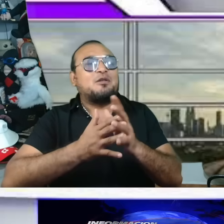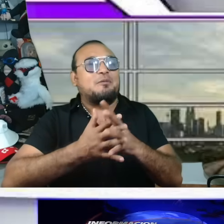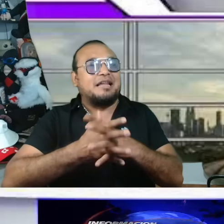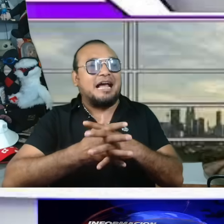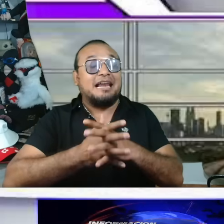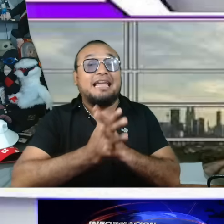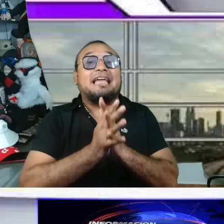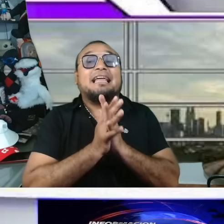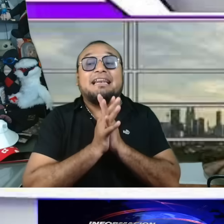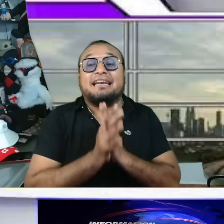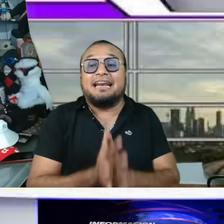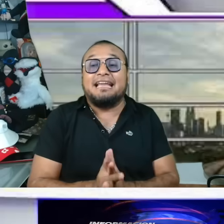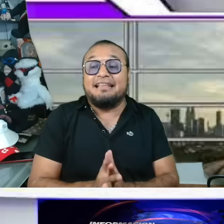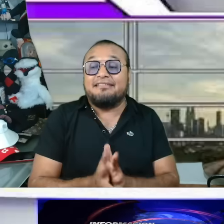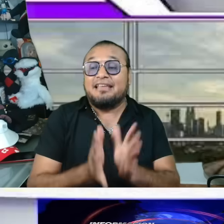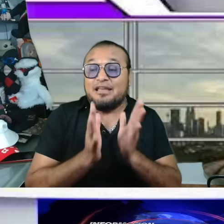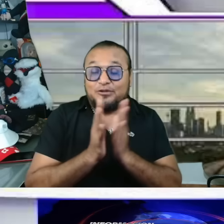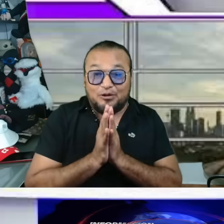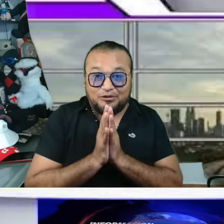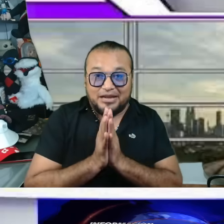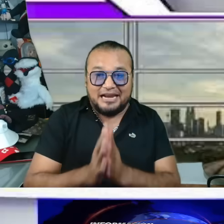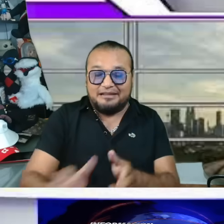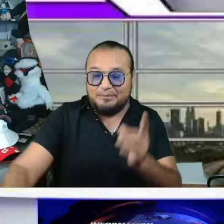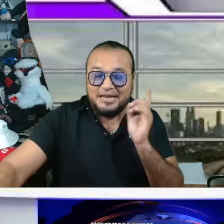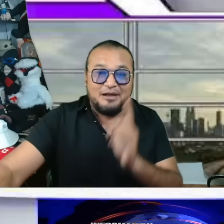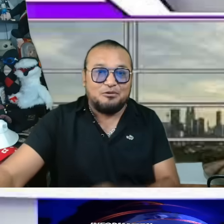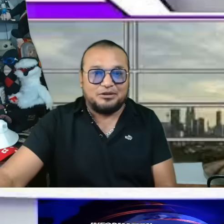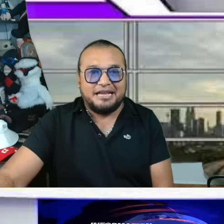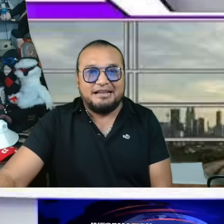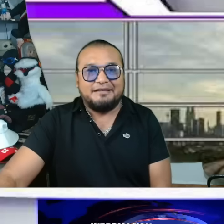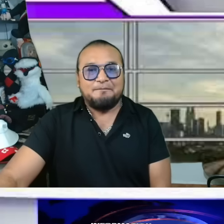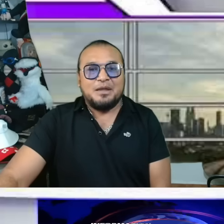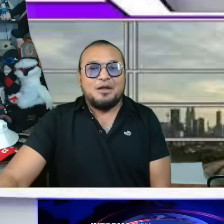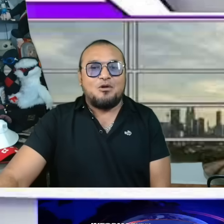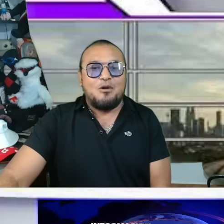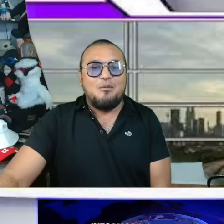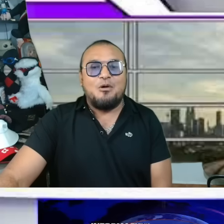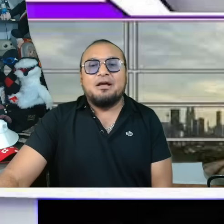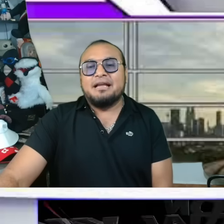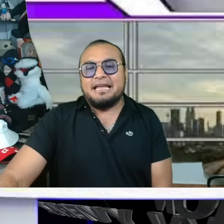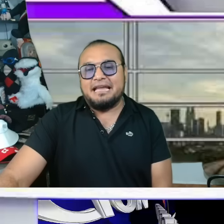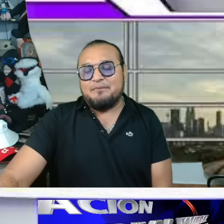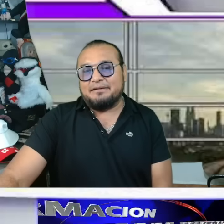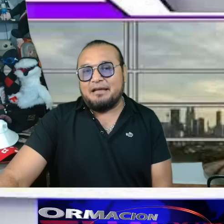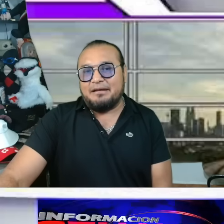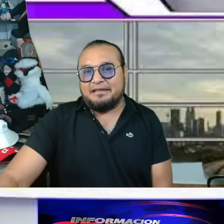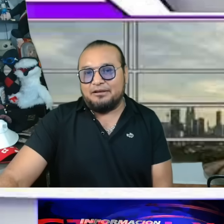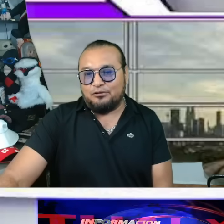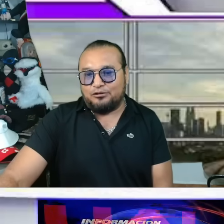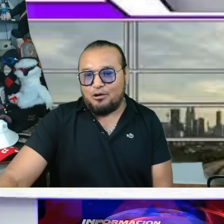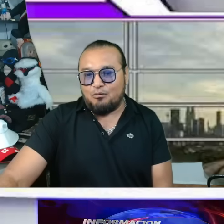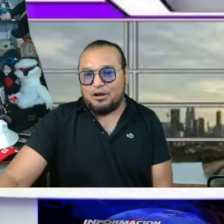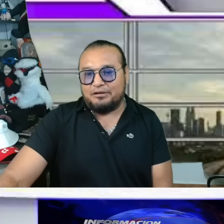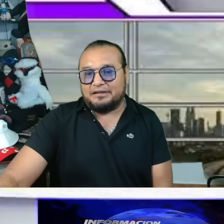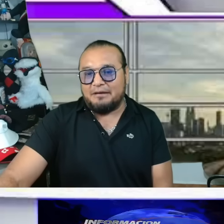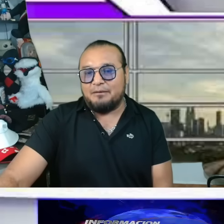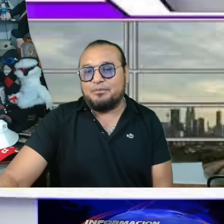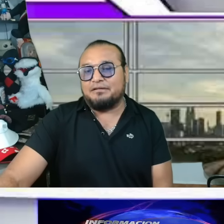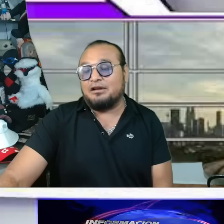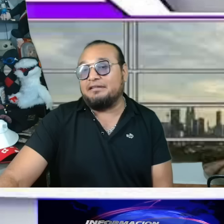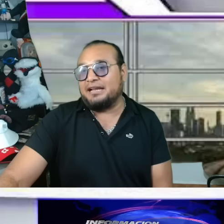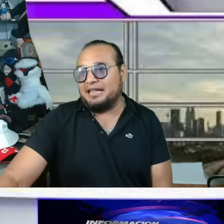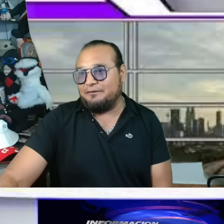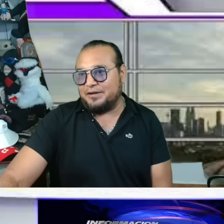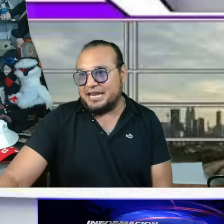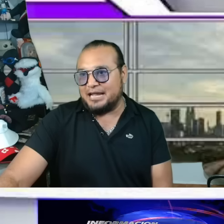está haciendo viral en redes sociales. Miren ustedes cómo empezaba a hacer su show cuando estaban